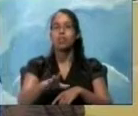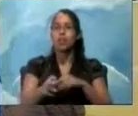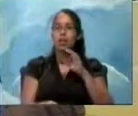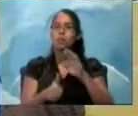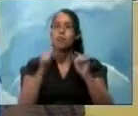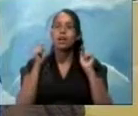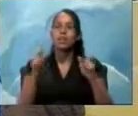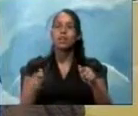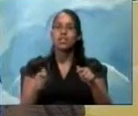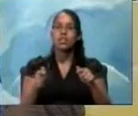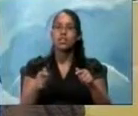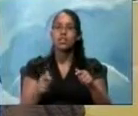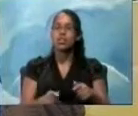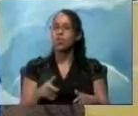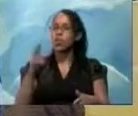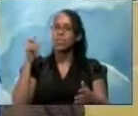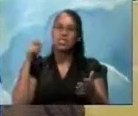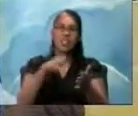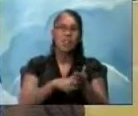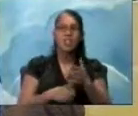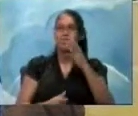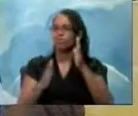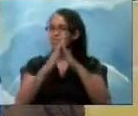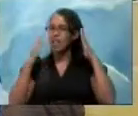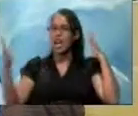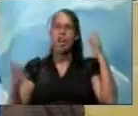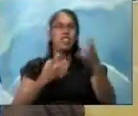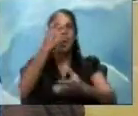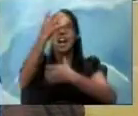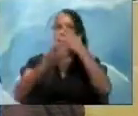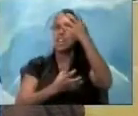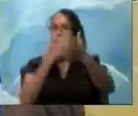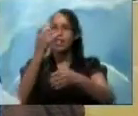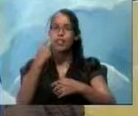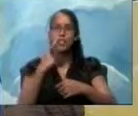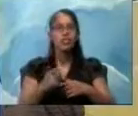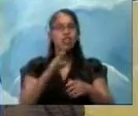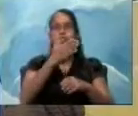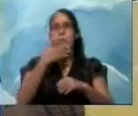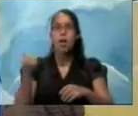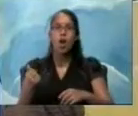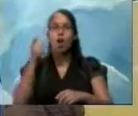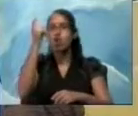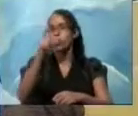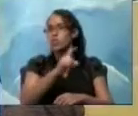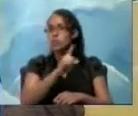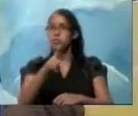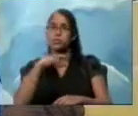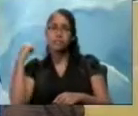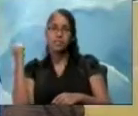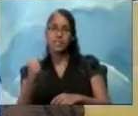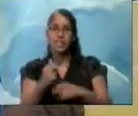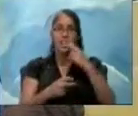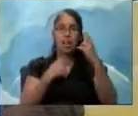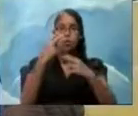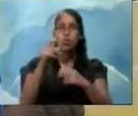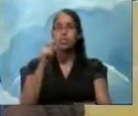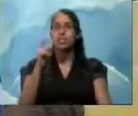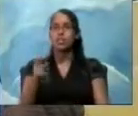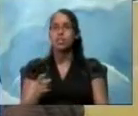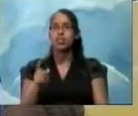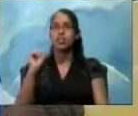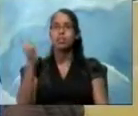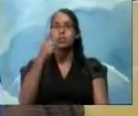ellos instaban a grandes voces pidiendo que fuese crucificado, y las voces de ellos y de los